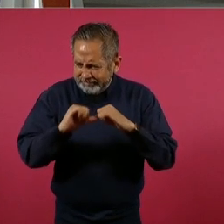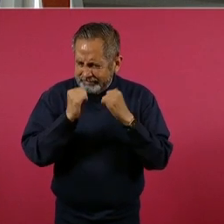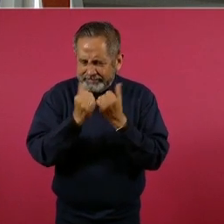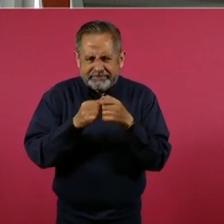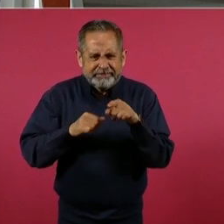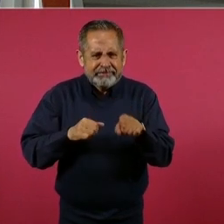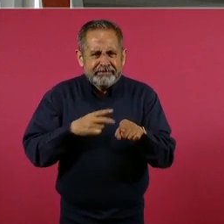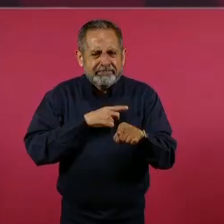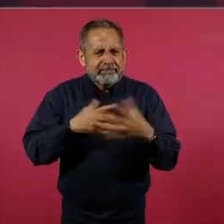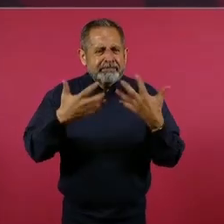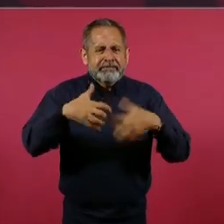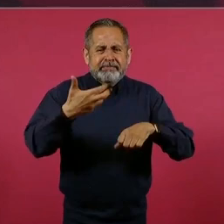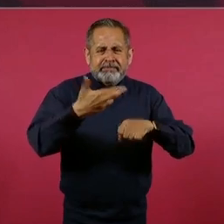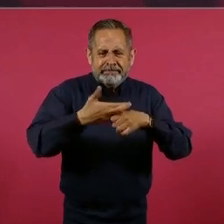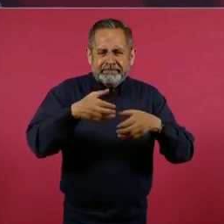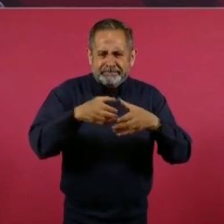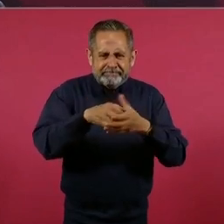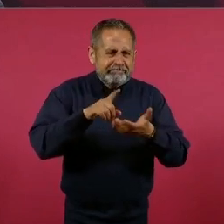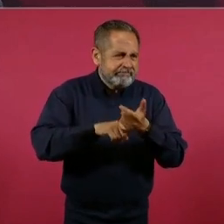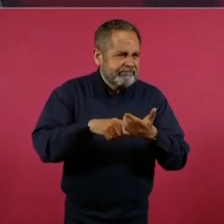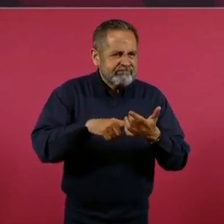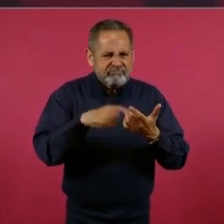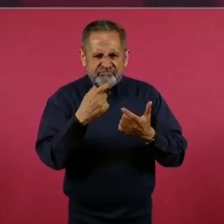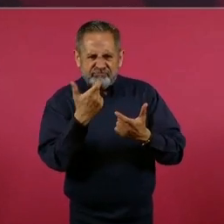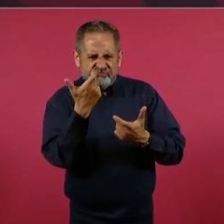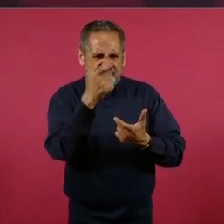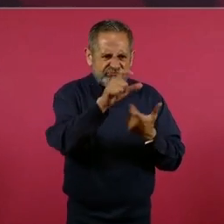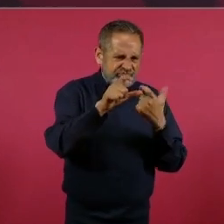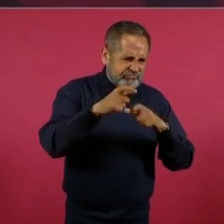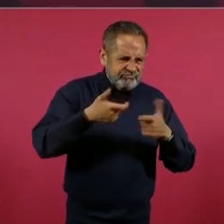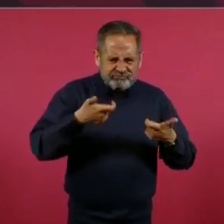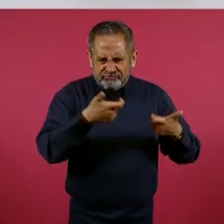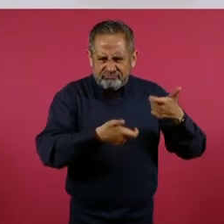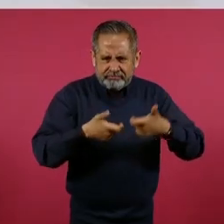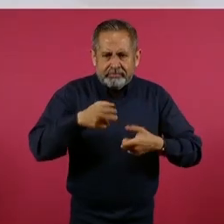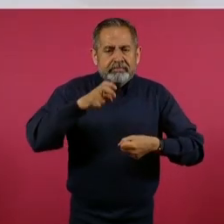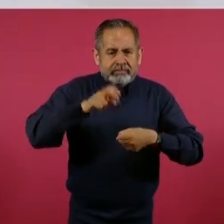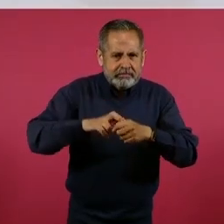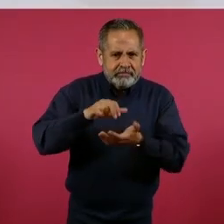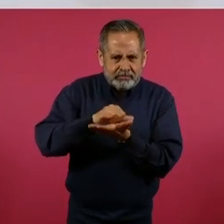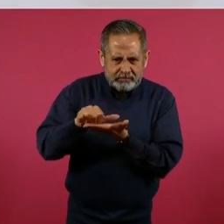asociación de empresarios, inversionistas en Nueva York,